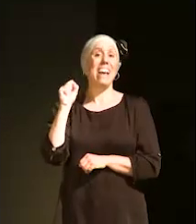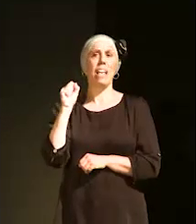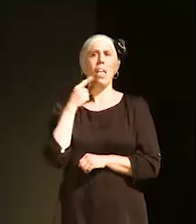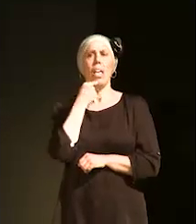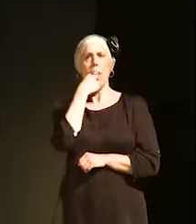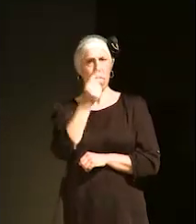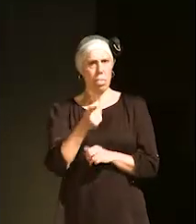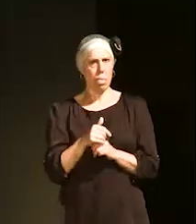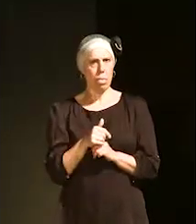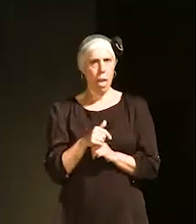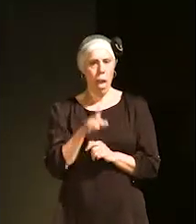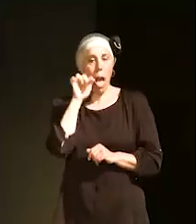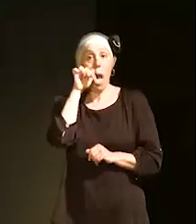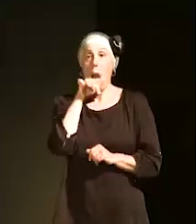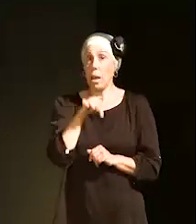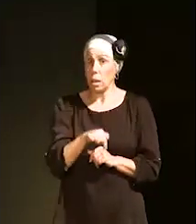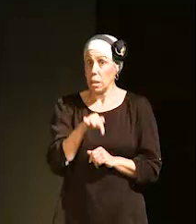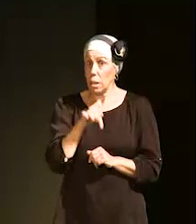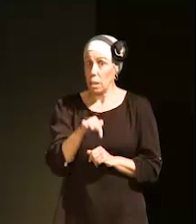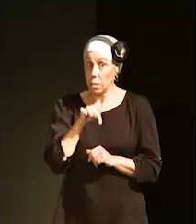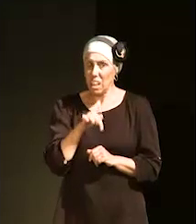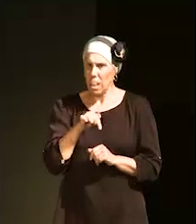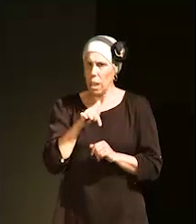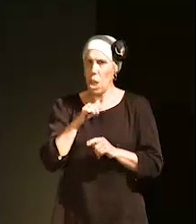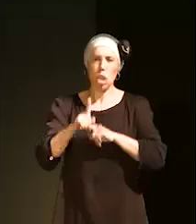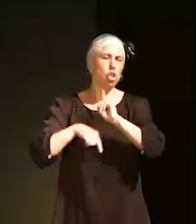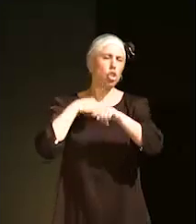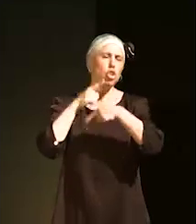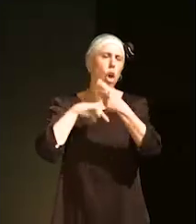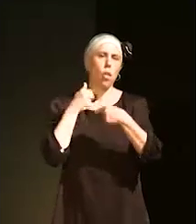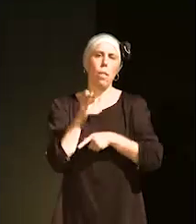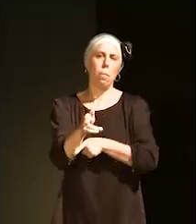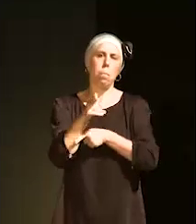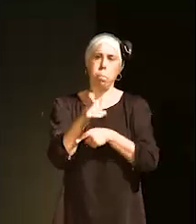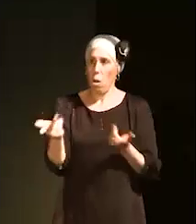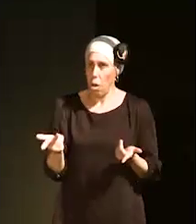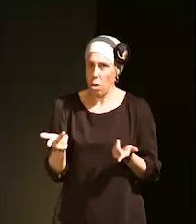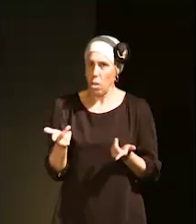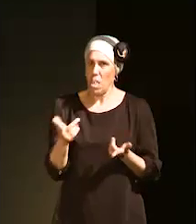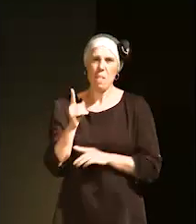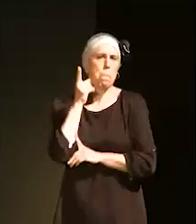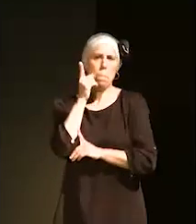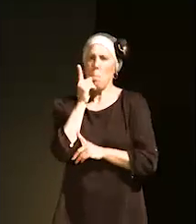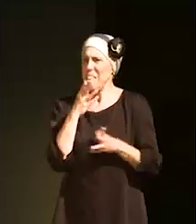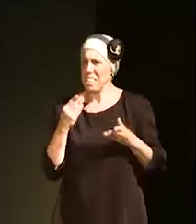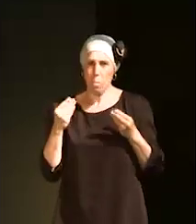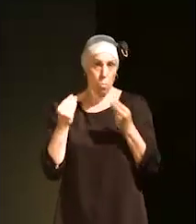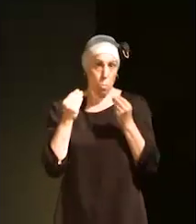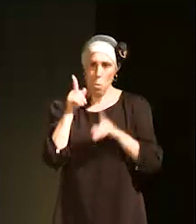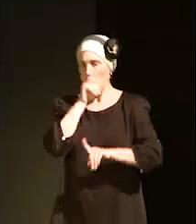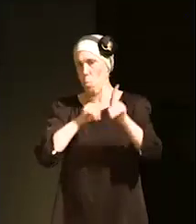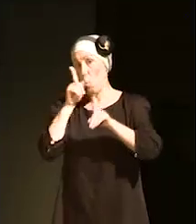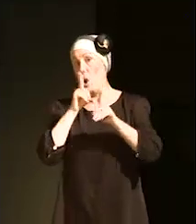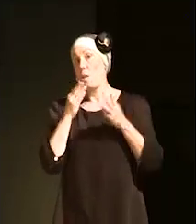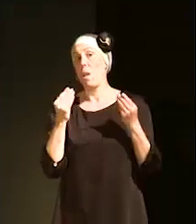ella dice aquí todos los días hay balazos hay mucho machismo y muchos problemas